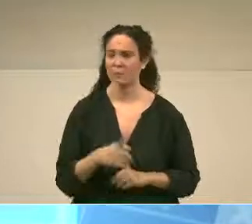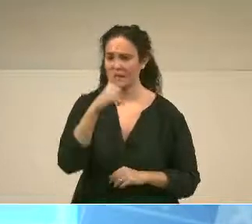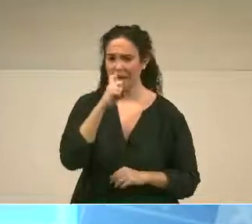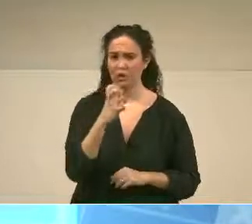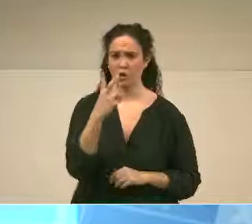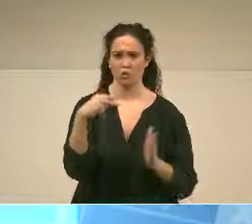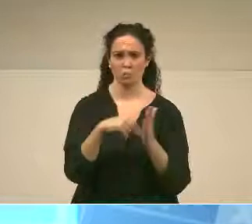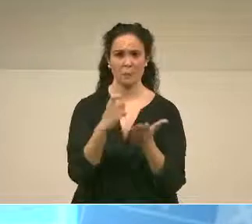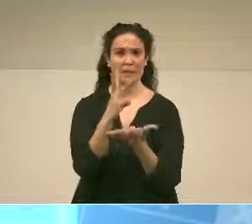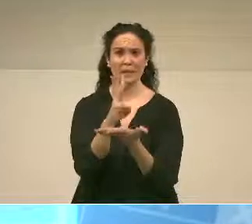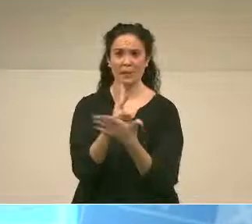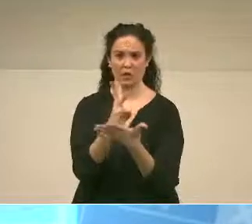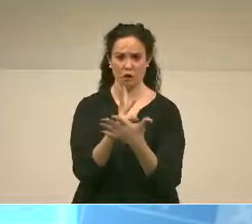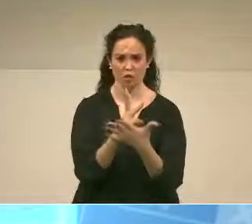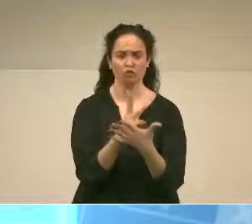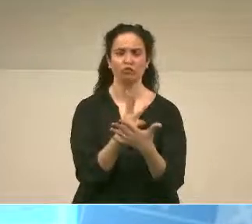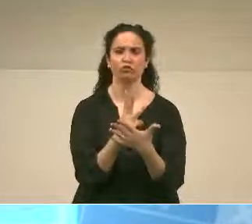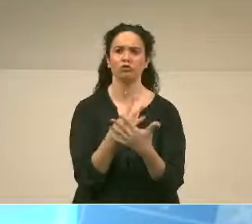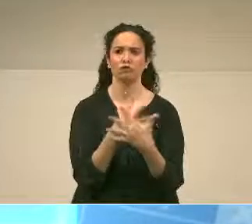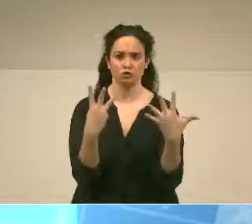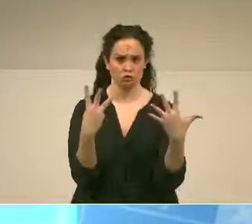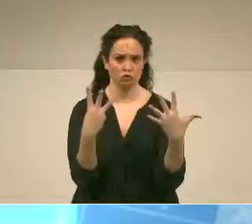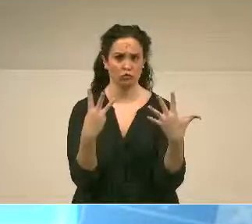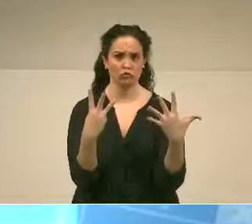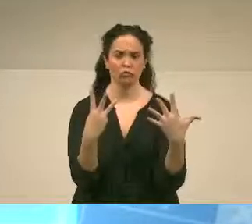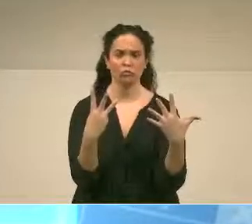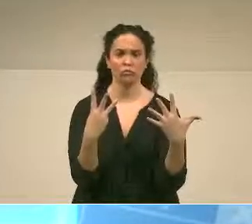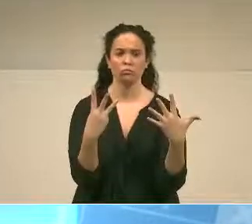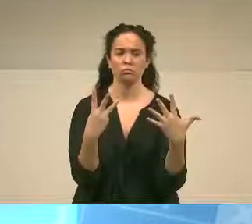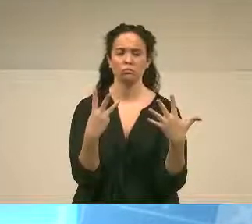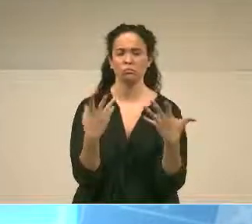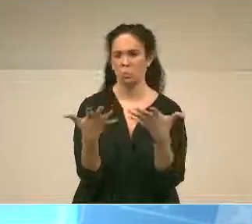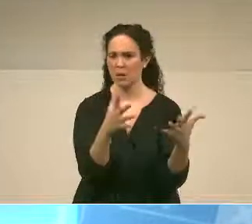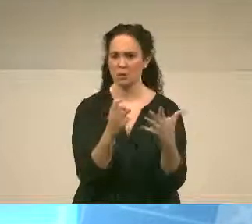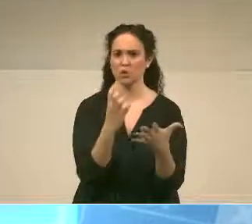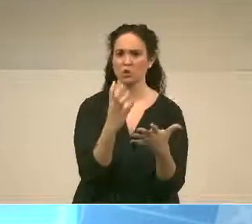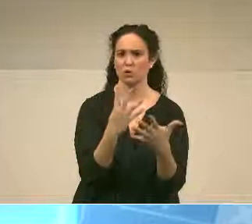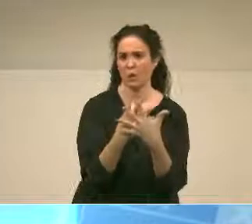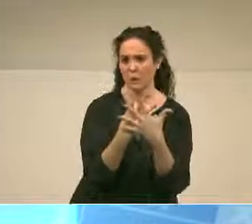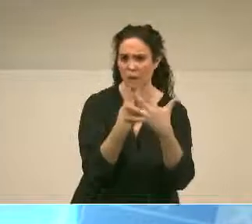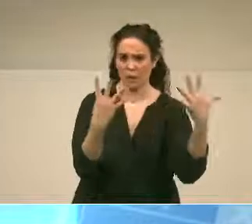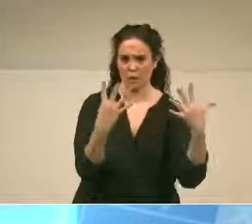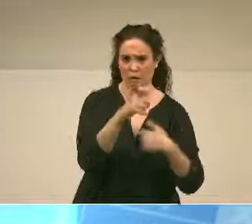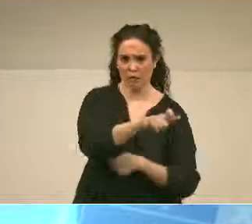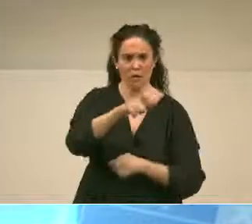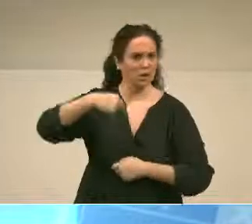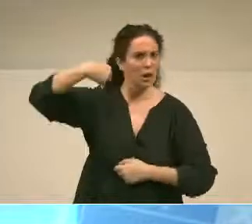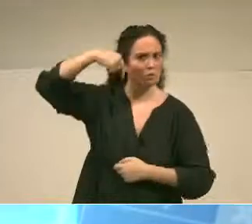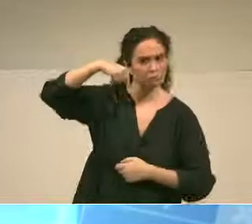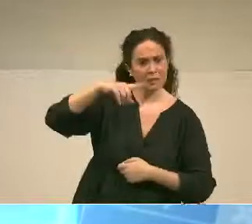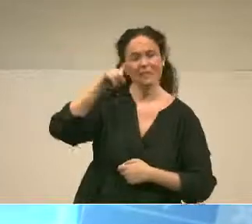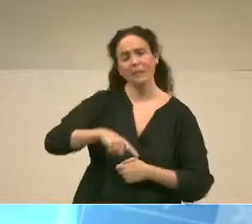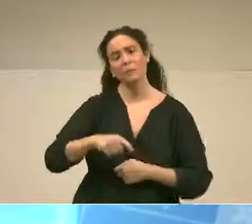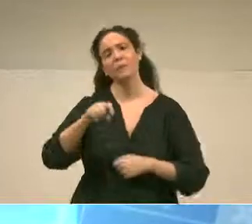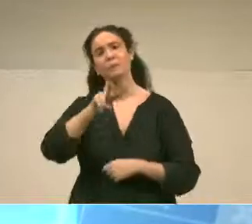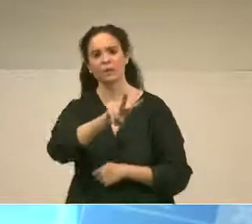genituen 29 pertsona programa bakoitzan, hau da, doktoretza egiten eta beste 29